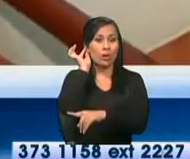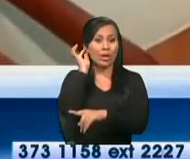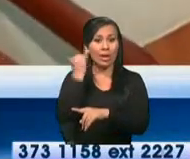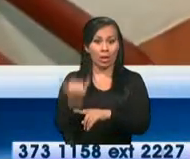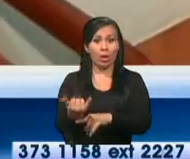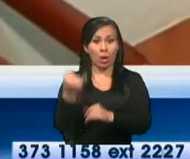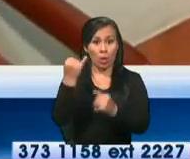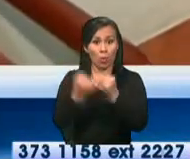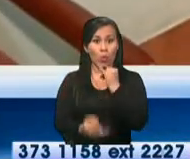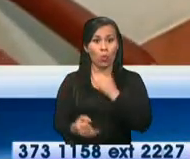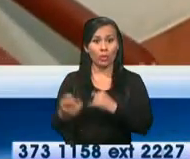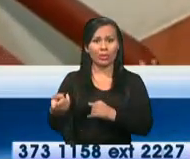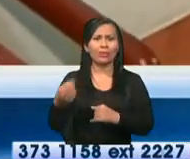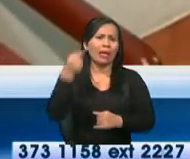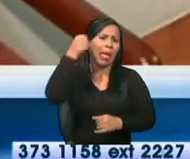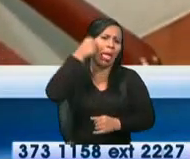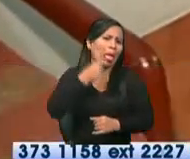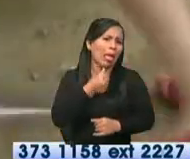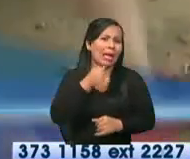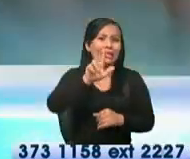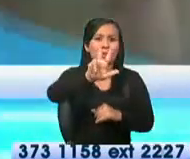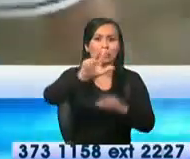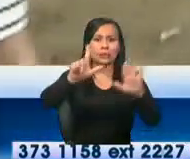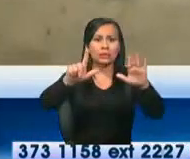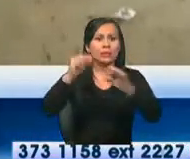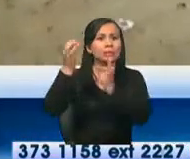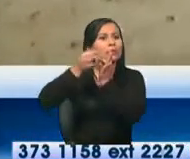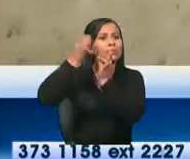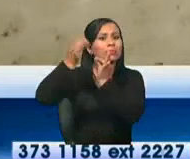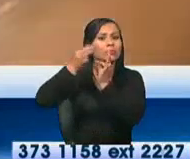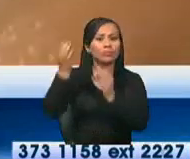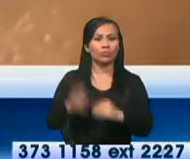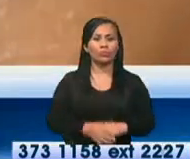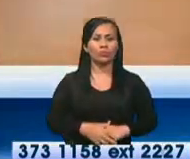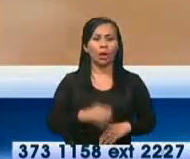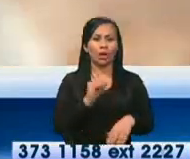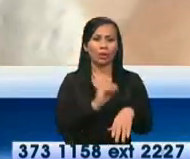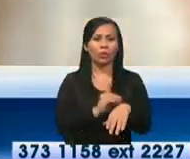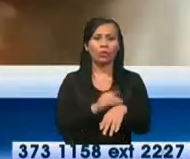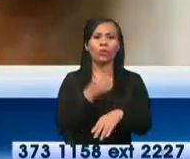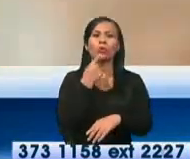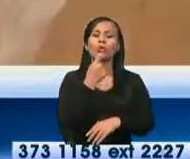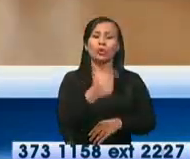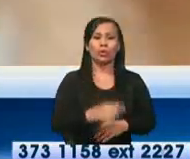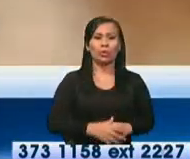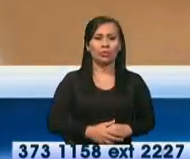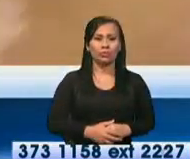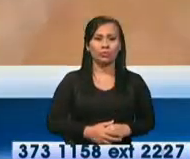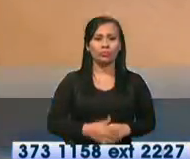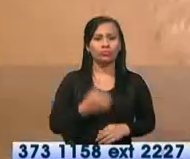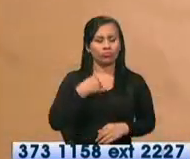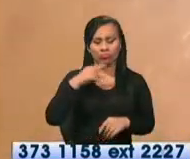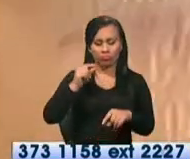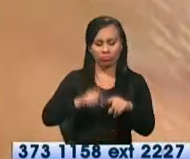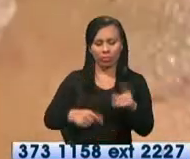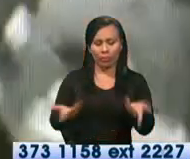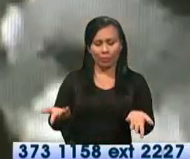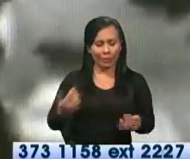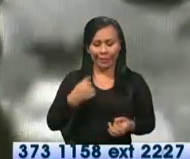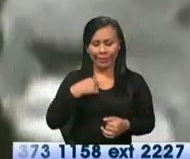estos incivilizados ataques. Ya me vieron el médico y me dijo que tendré mi cicatriz durante